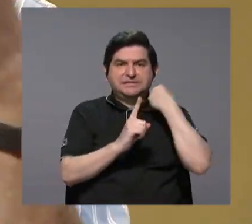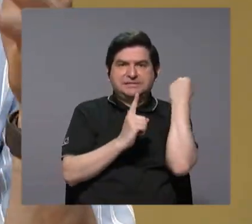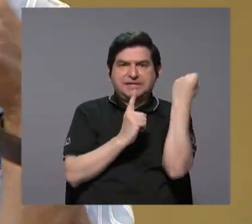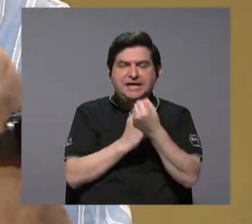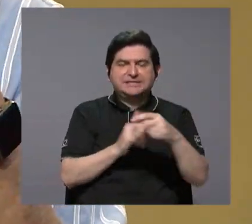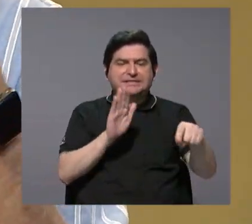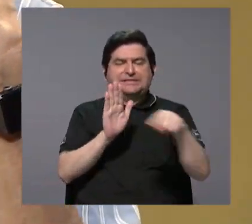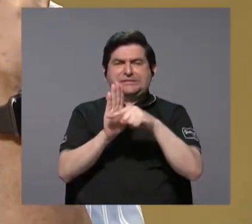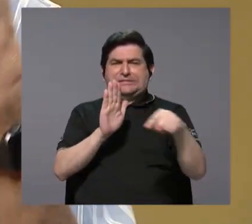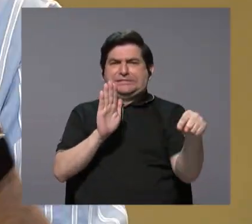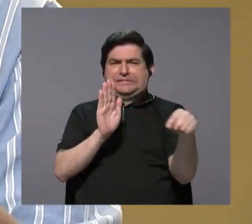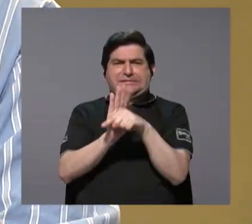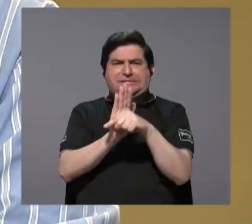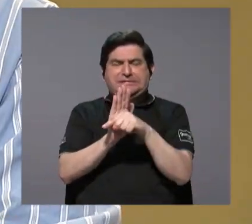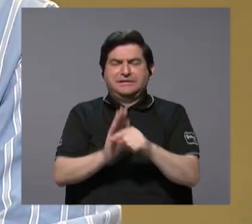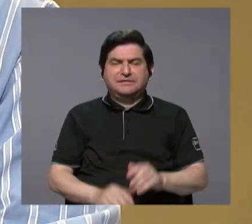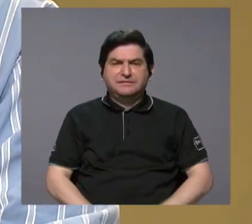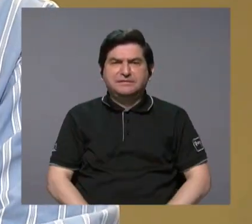tendencia negativa